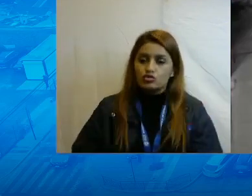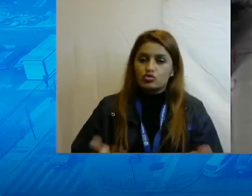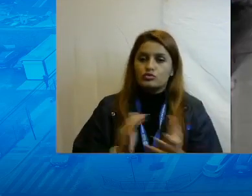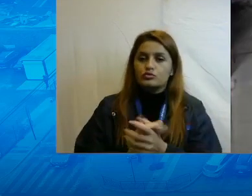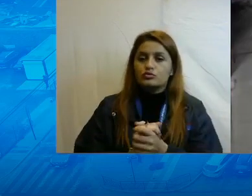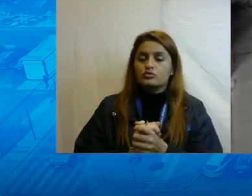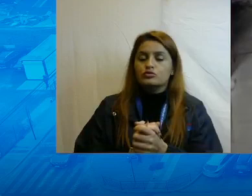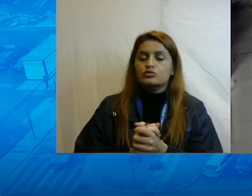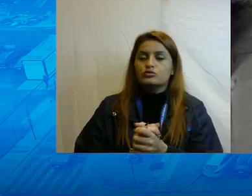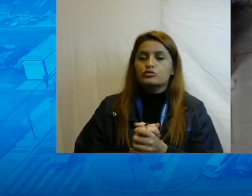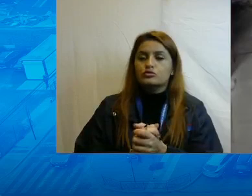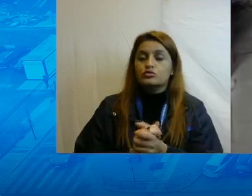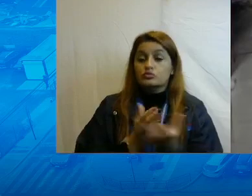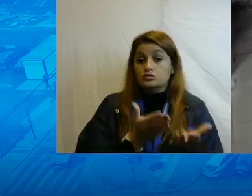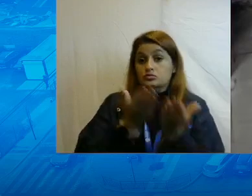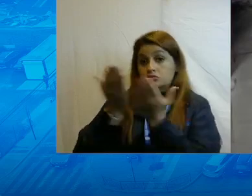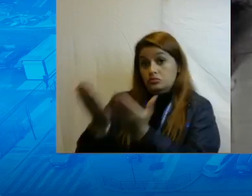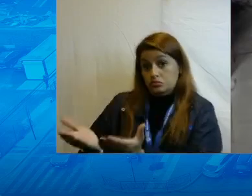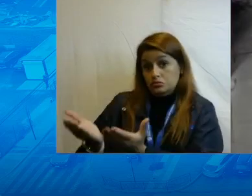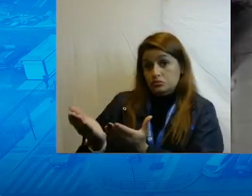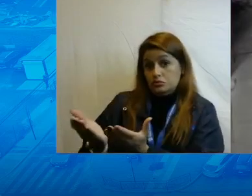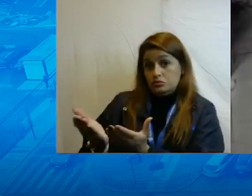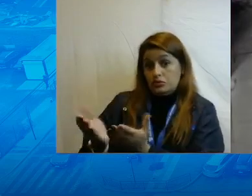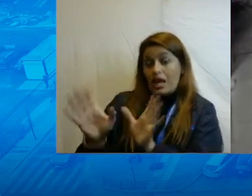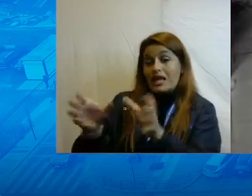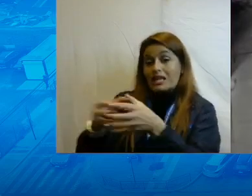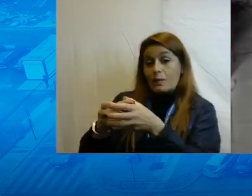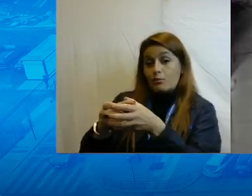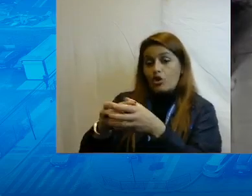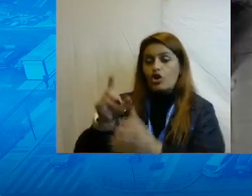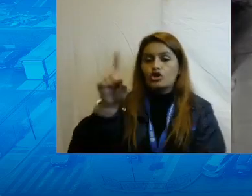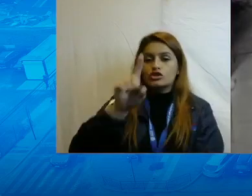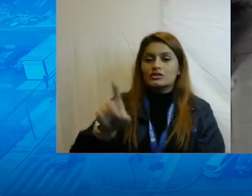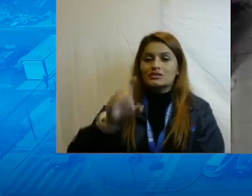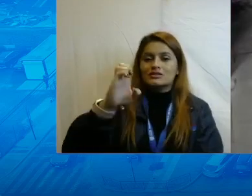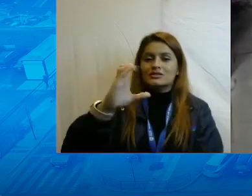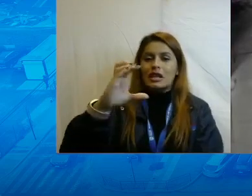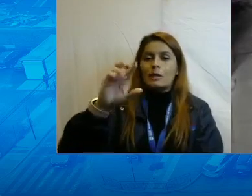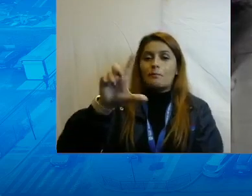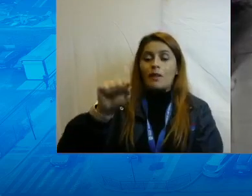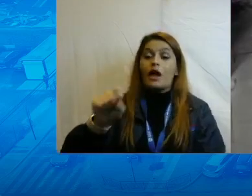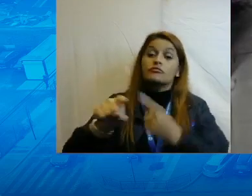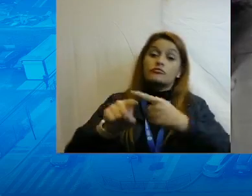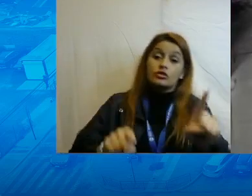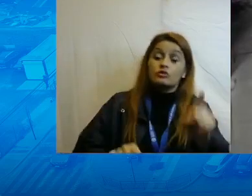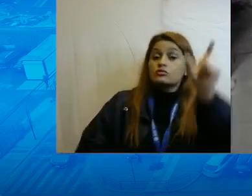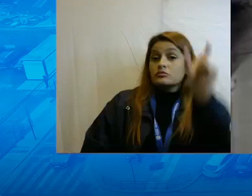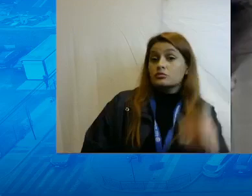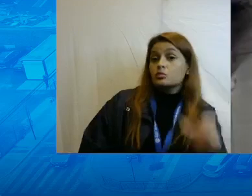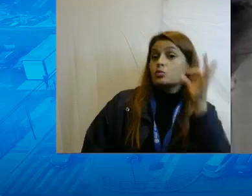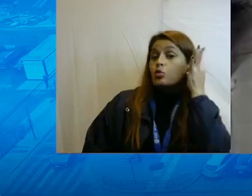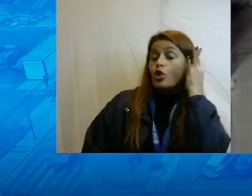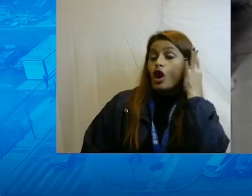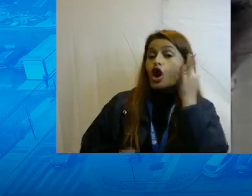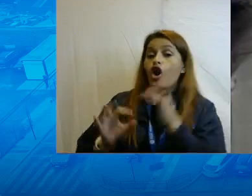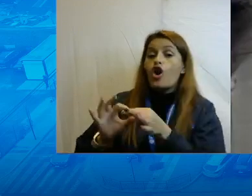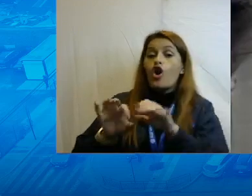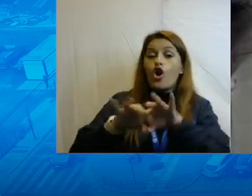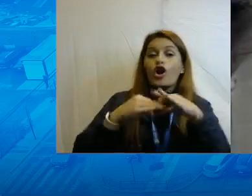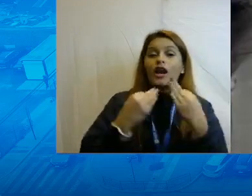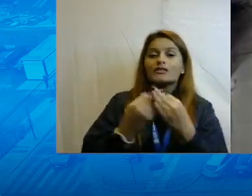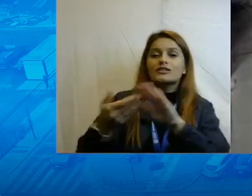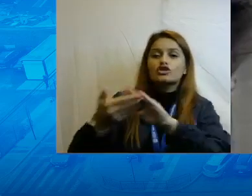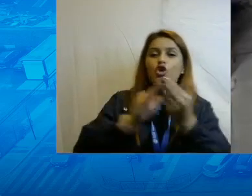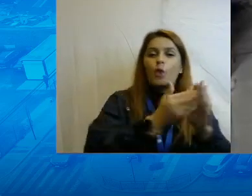No sé, le damos la palabra al equipo de SECPLA y de organizaciones comunitarias quienes se encargaron también de poder llevar a cargo